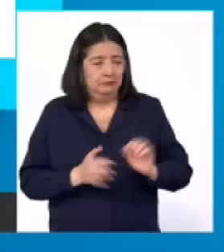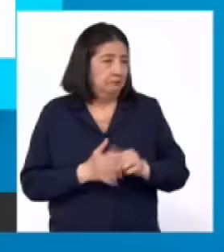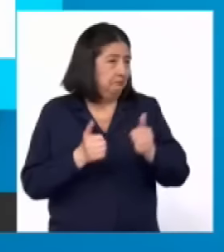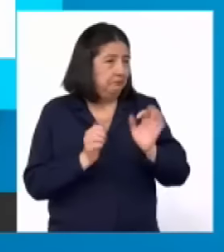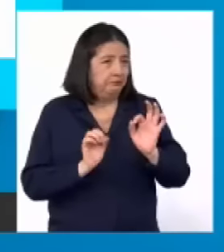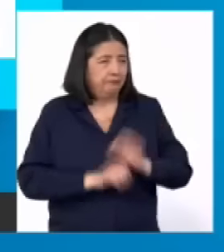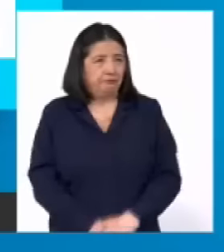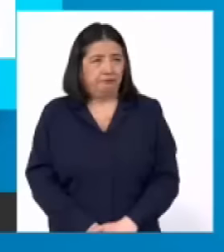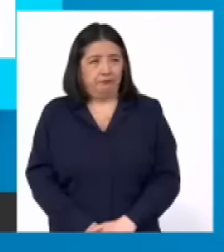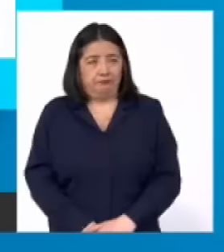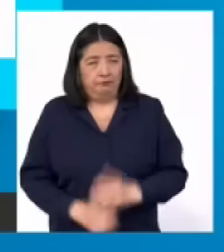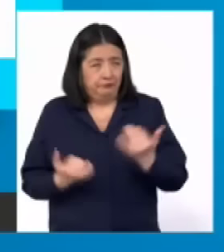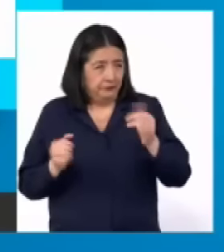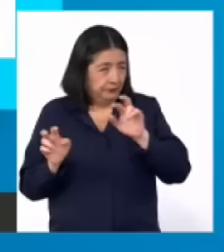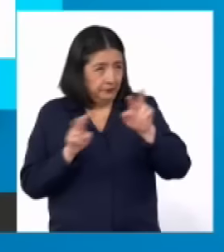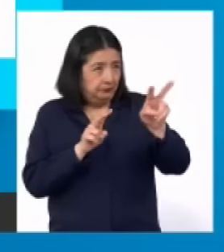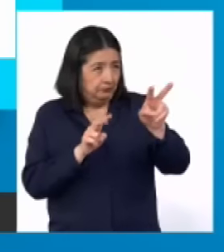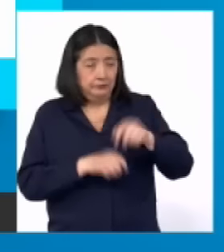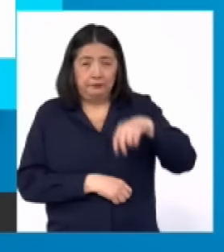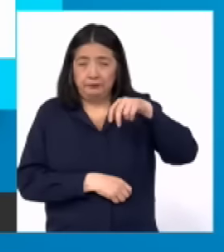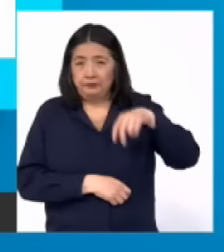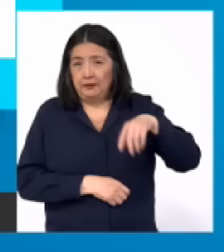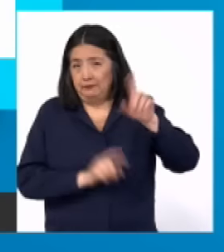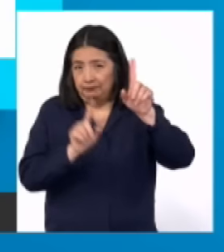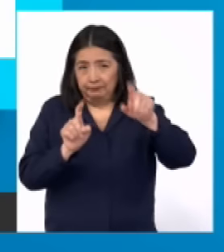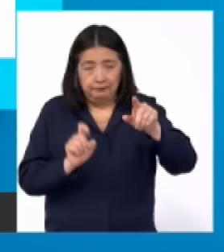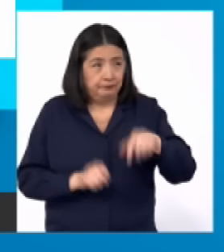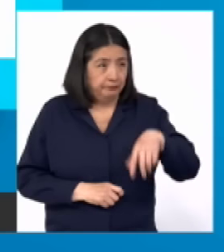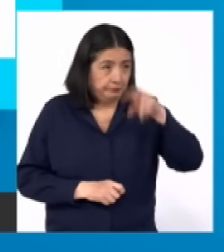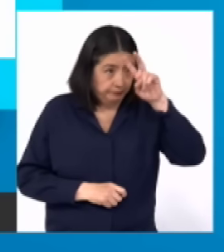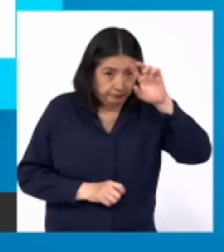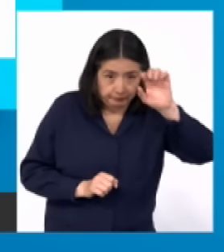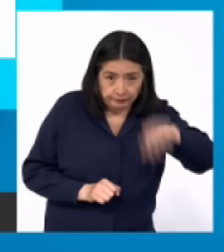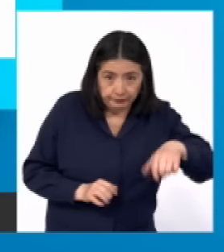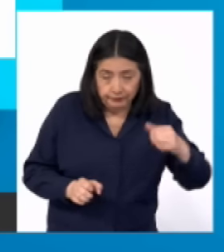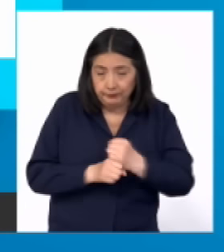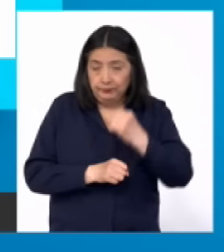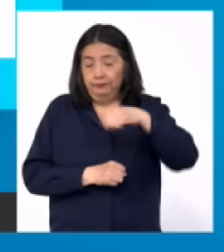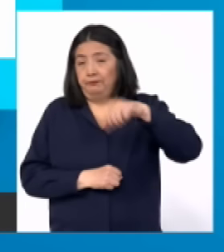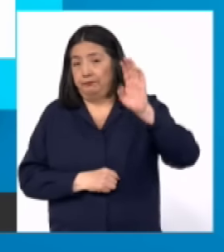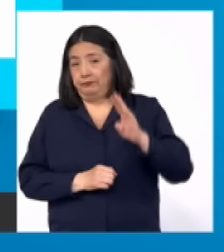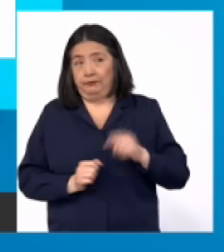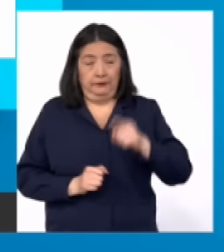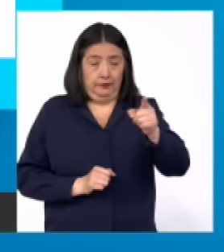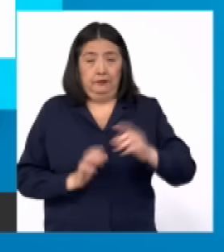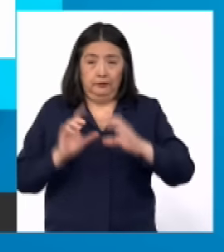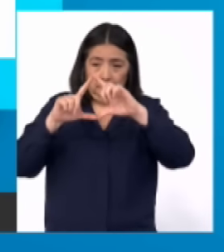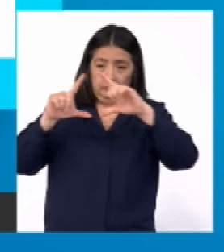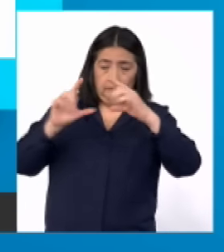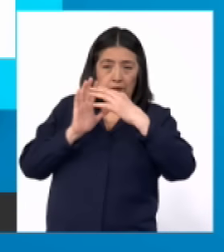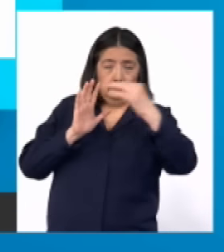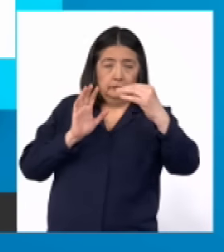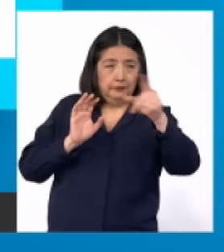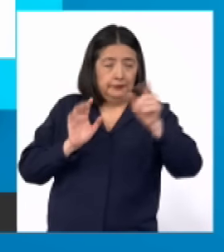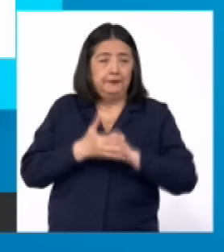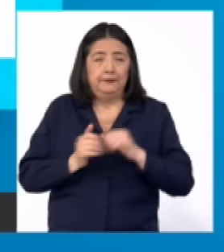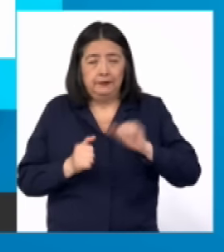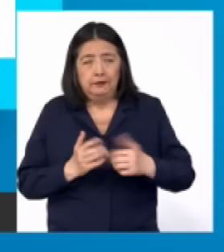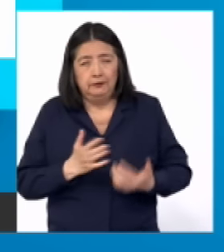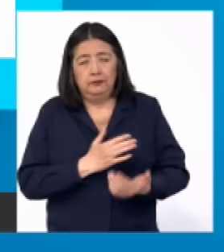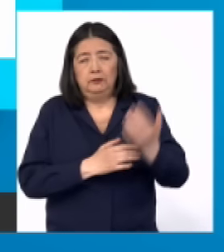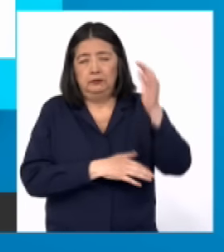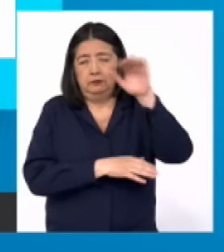bien, Fernando. Entonces, bueno, vemos ahí la pregunta del día. Si es que Perú sumará ante Brasil. Así que escaneen y participen a lo largo de